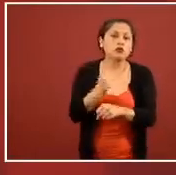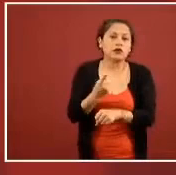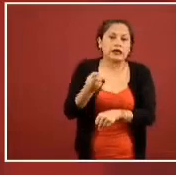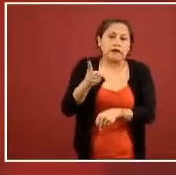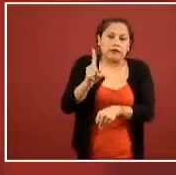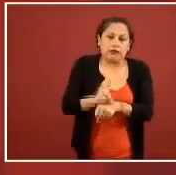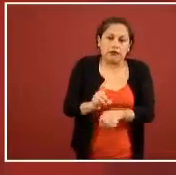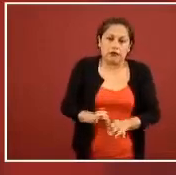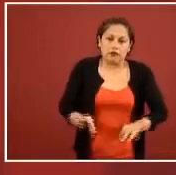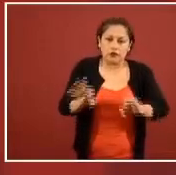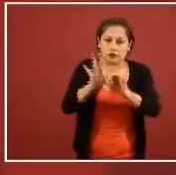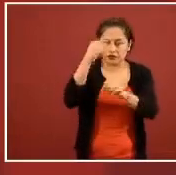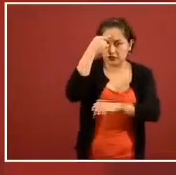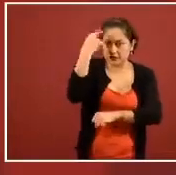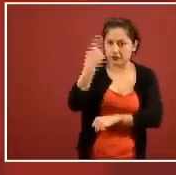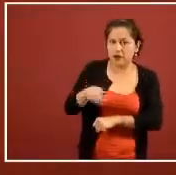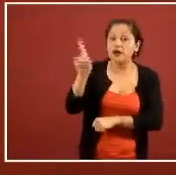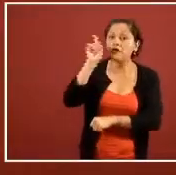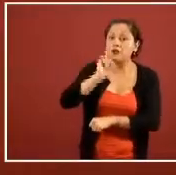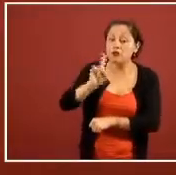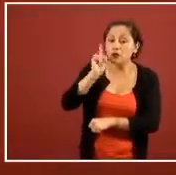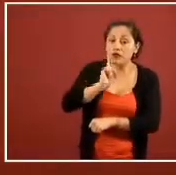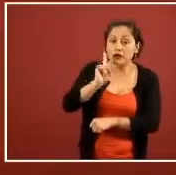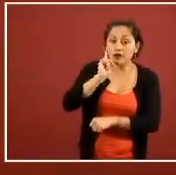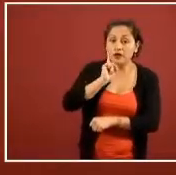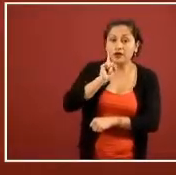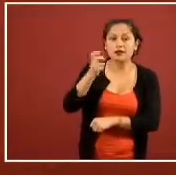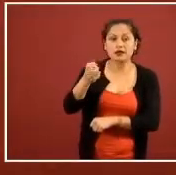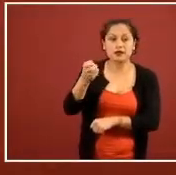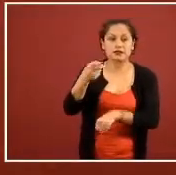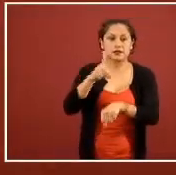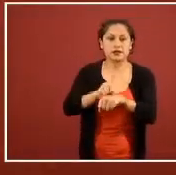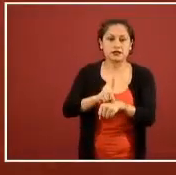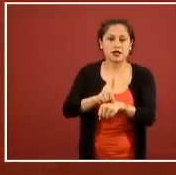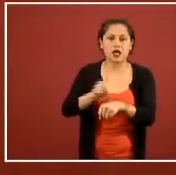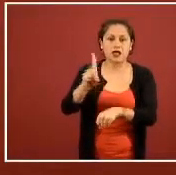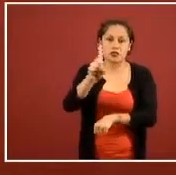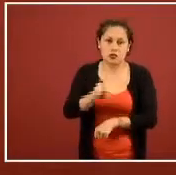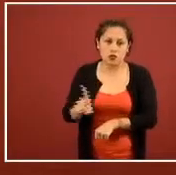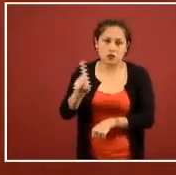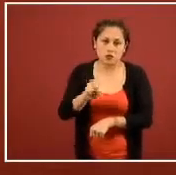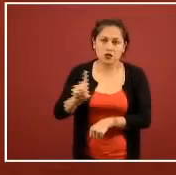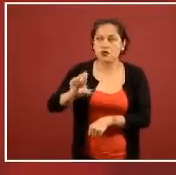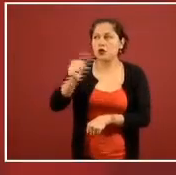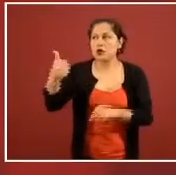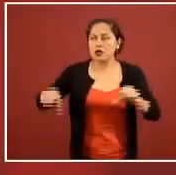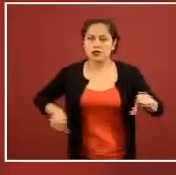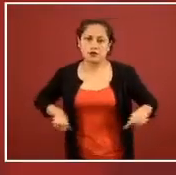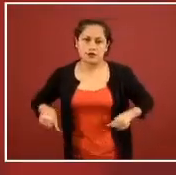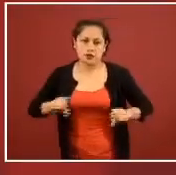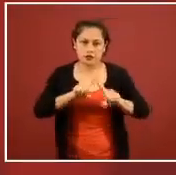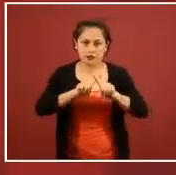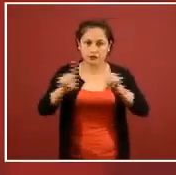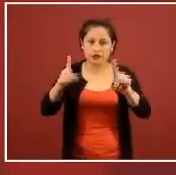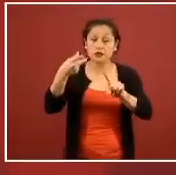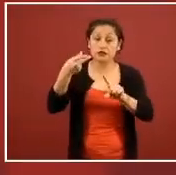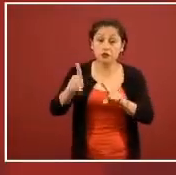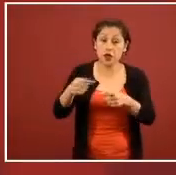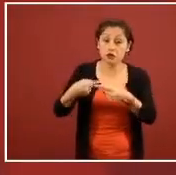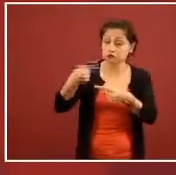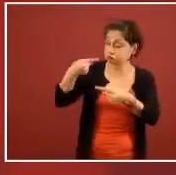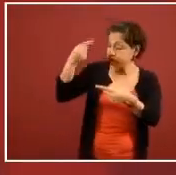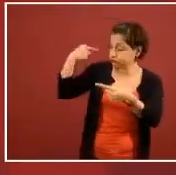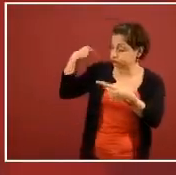lunes, de un domingo, y había otras actividades, pero 44 sesiones ya llevamos. Nos